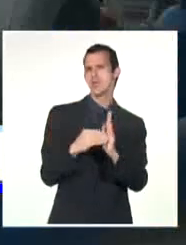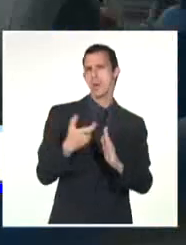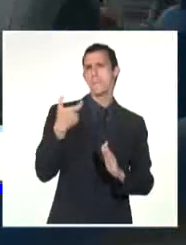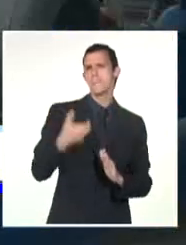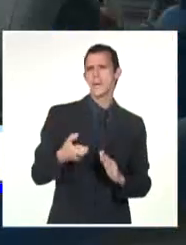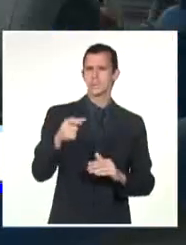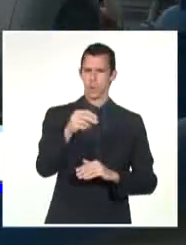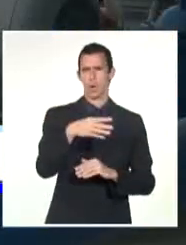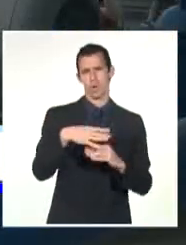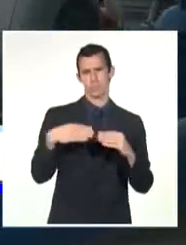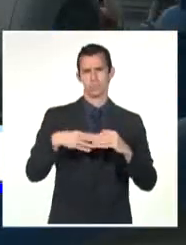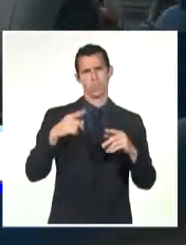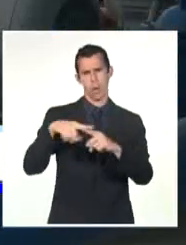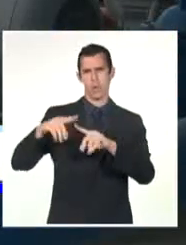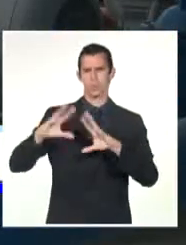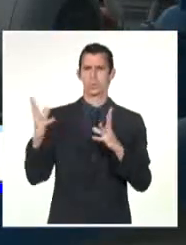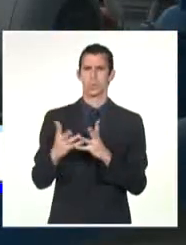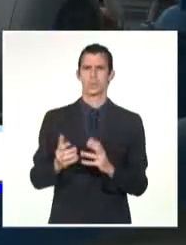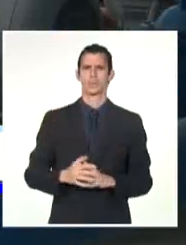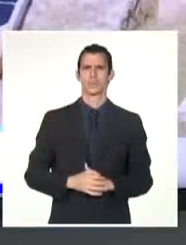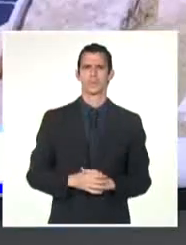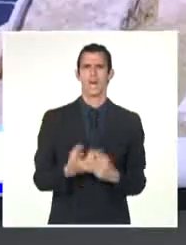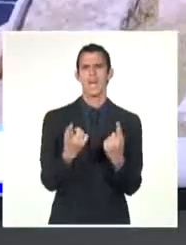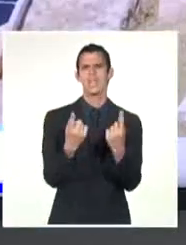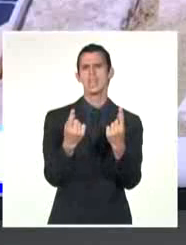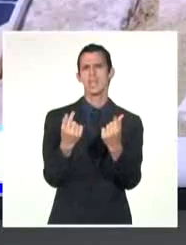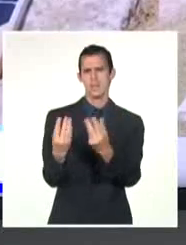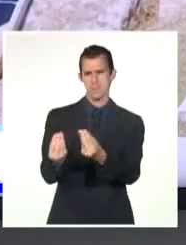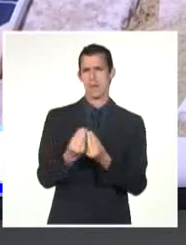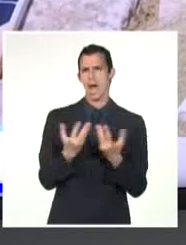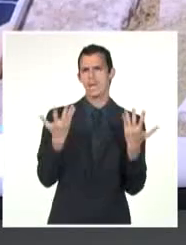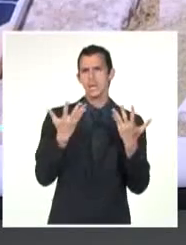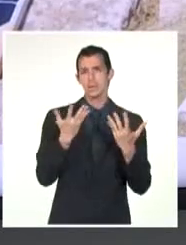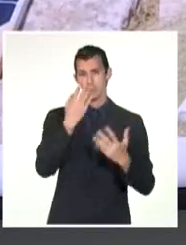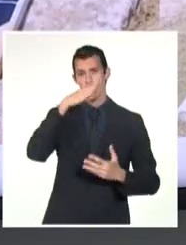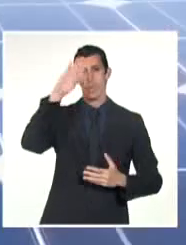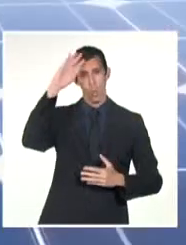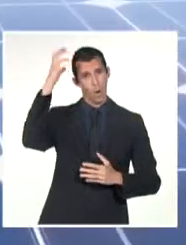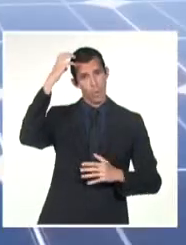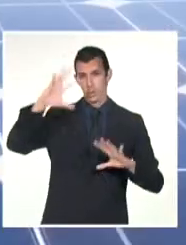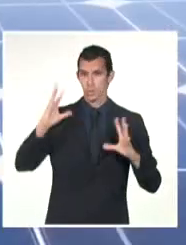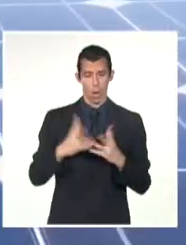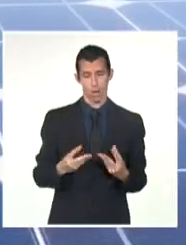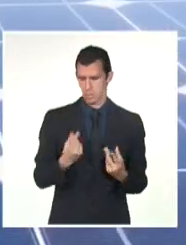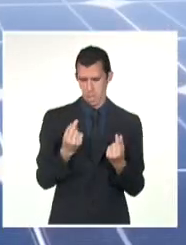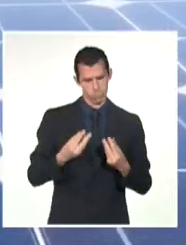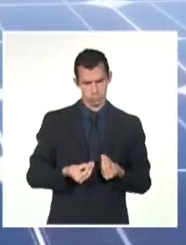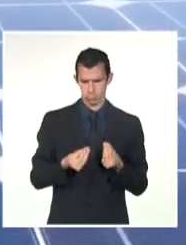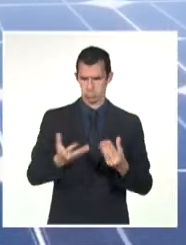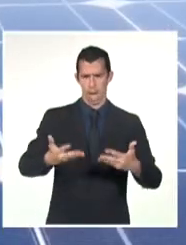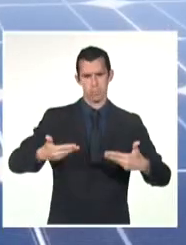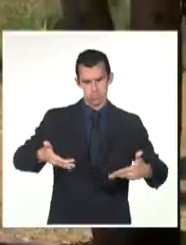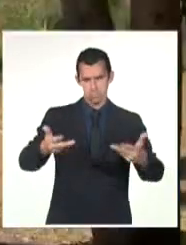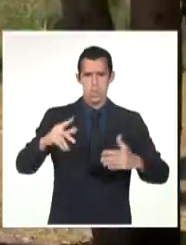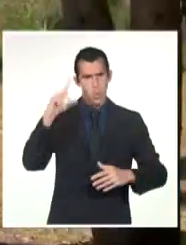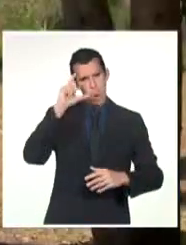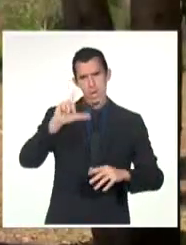convertible, financiamiento respaldado por el gobierno cubano. El primer lote incluye